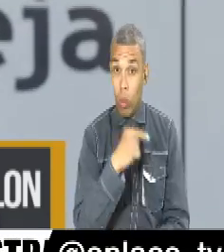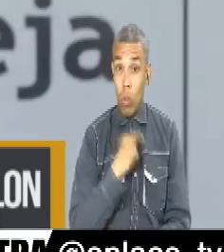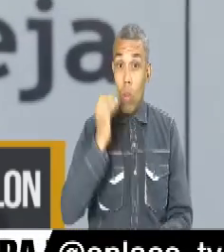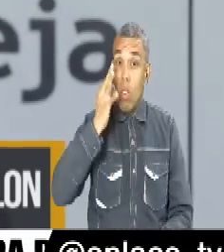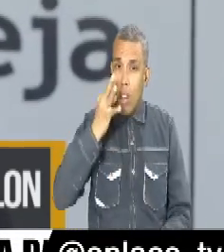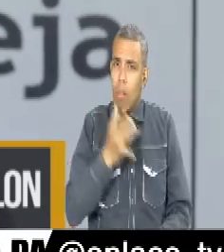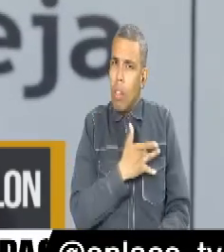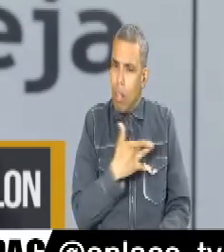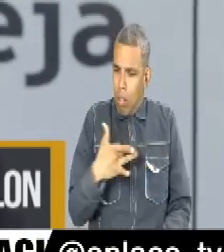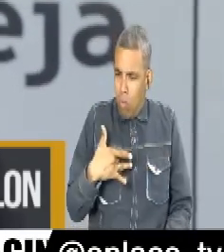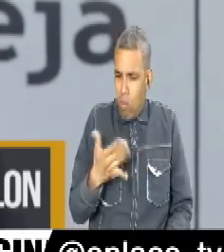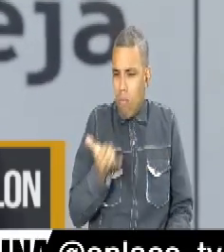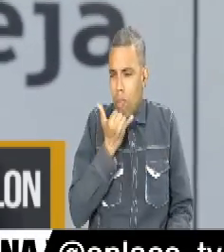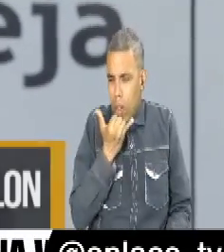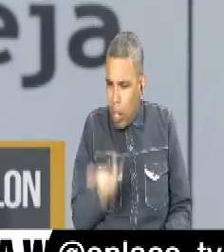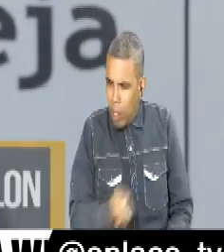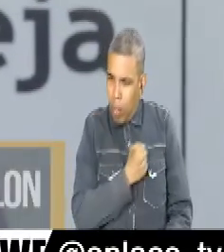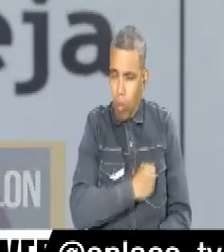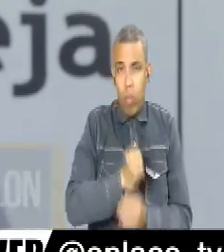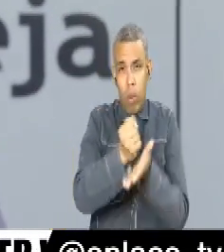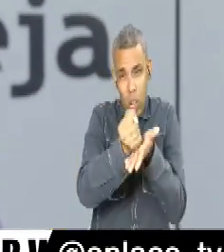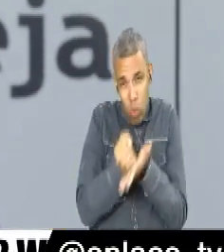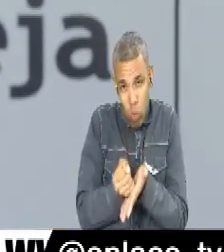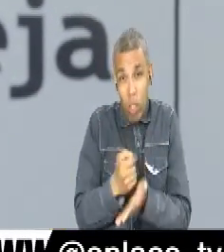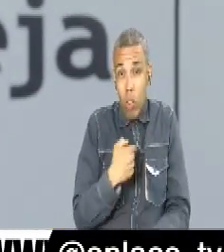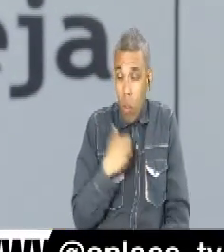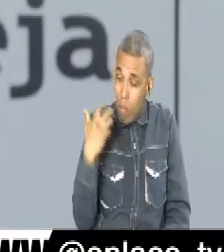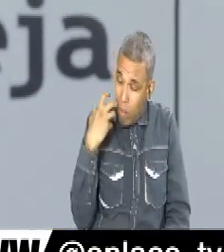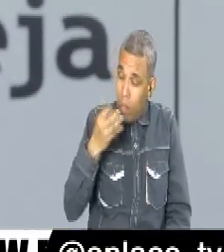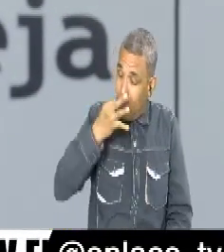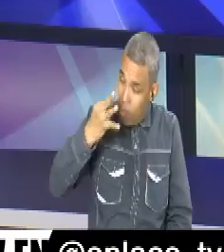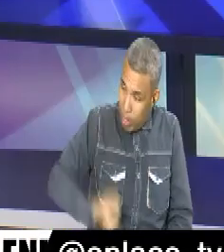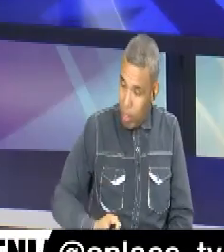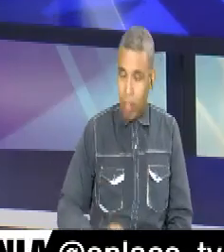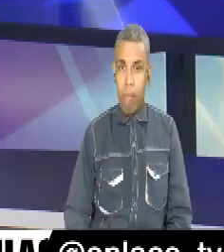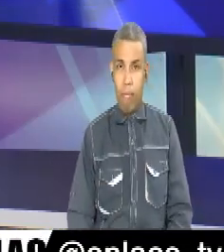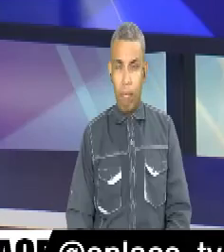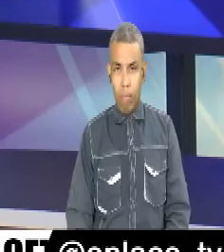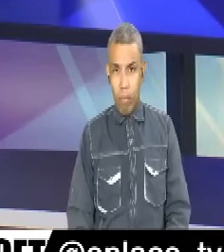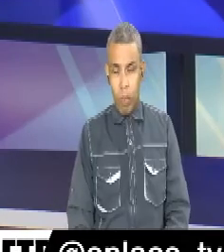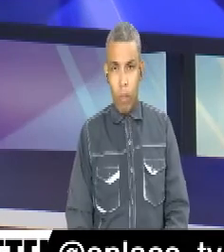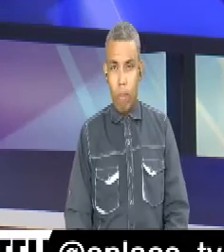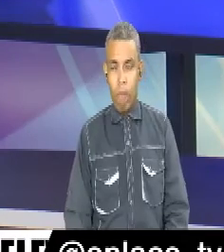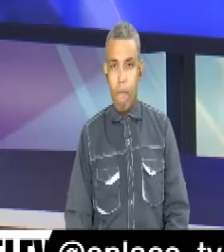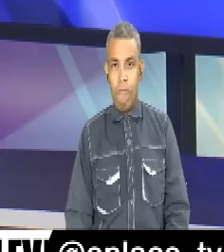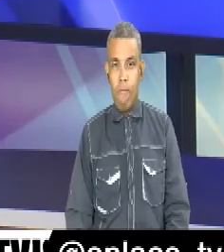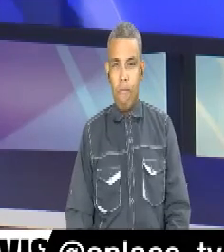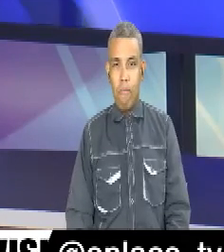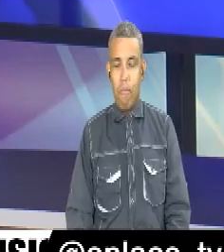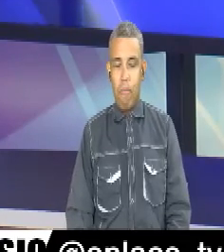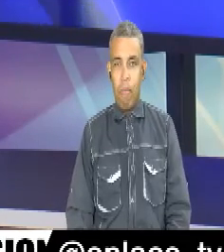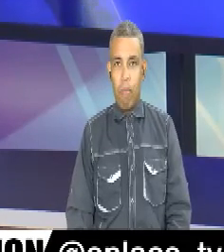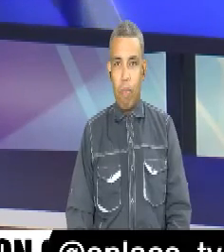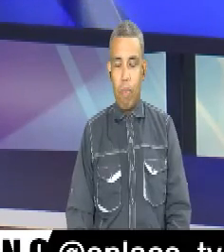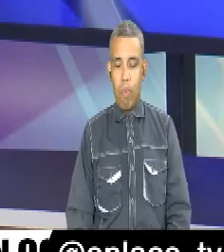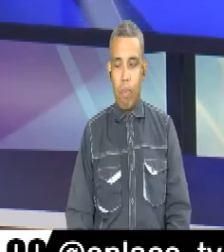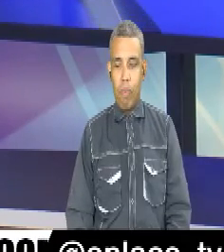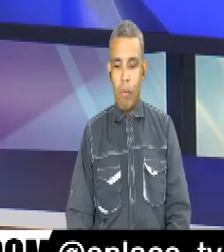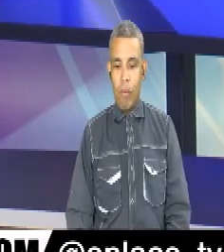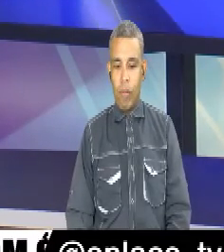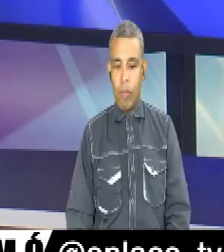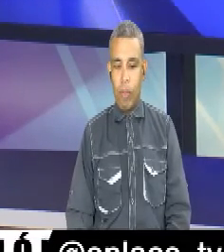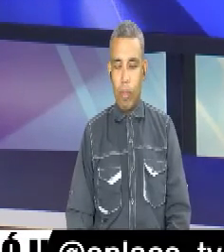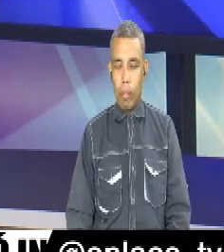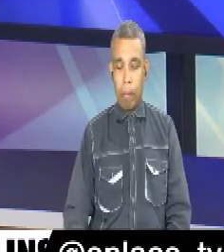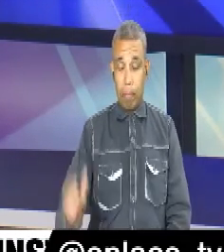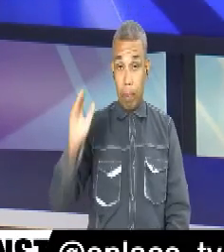pasa, que se peñisquen, que me colaboren en eso, que estoy mal. Y acuerdos de pago anunció la Inspección de